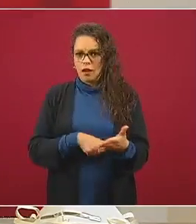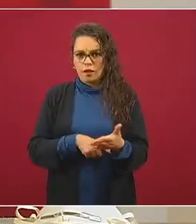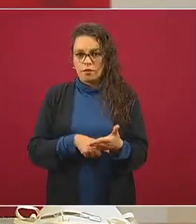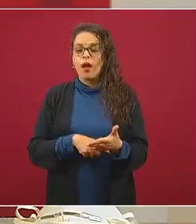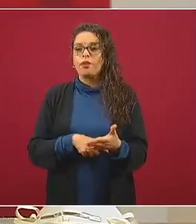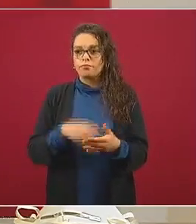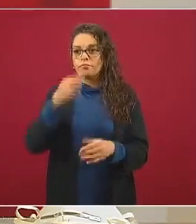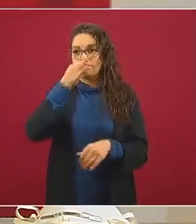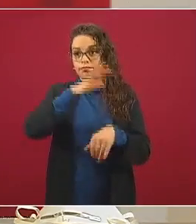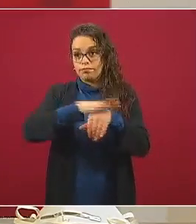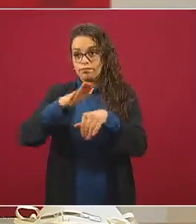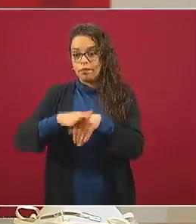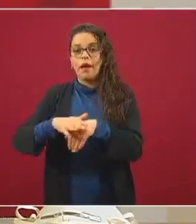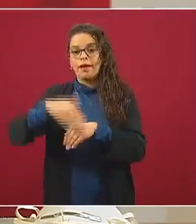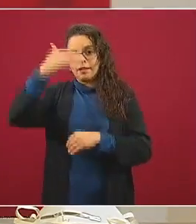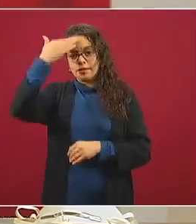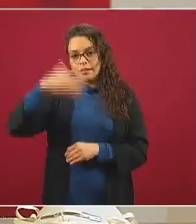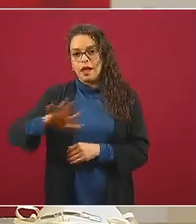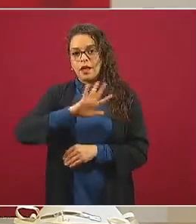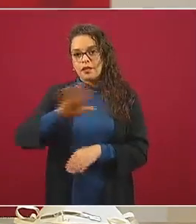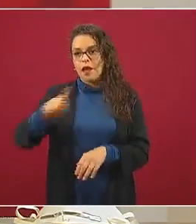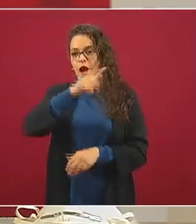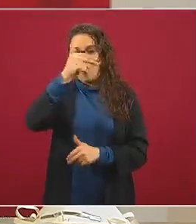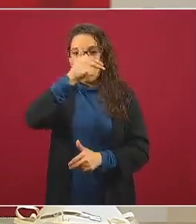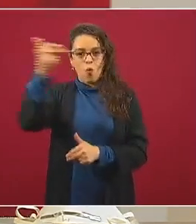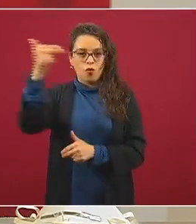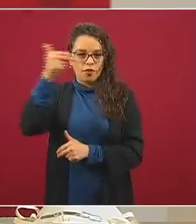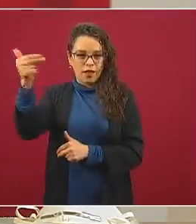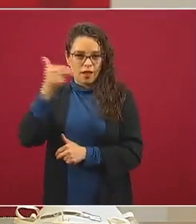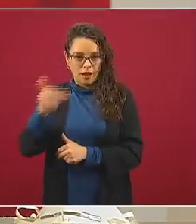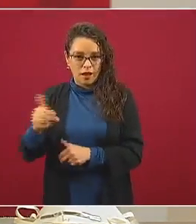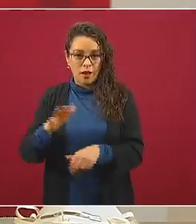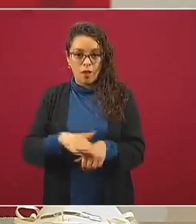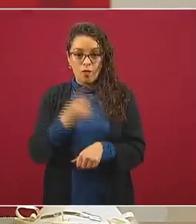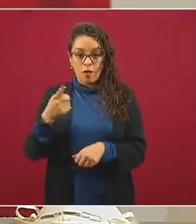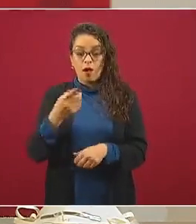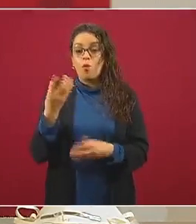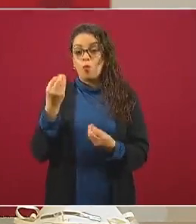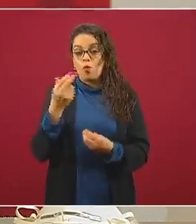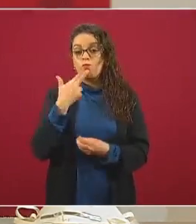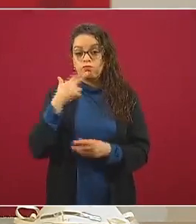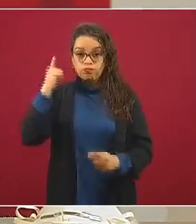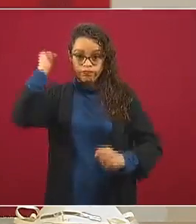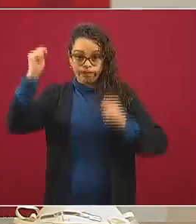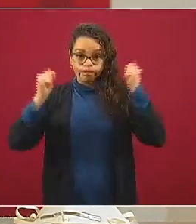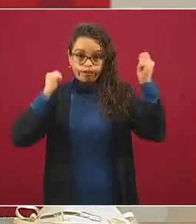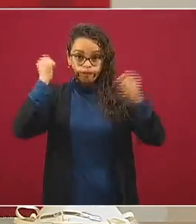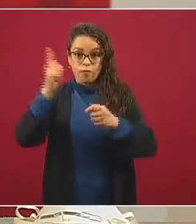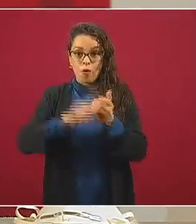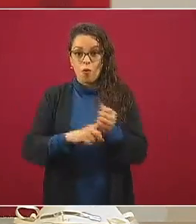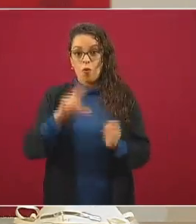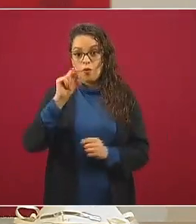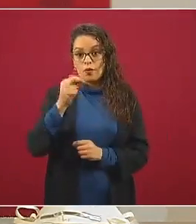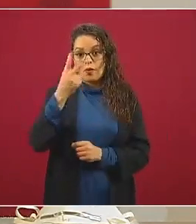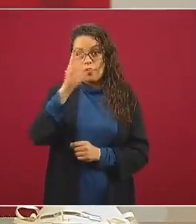hoteleros, sobre todo que se maneja mucho el turismo interno y que es el 82%, acude